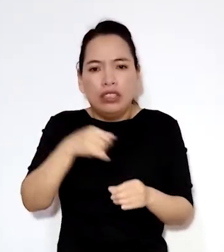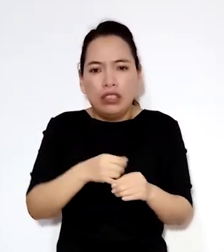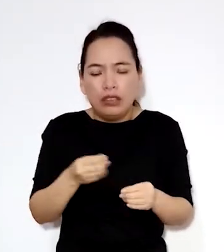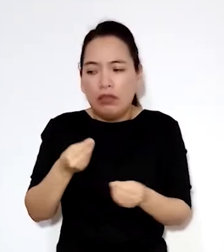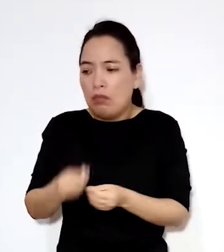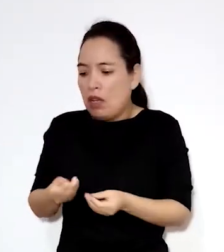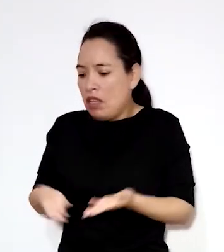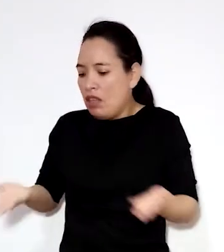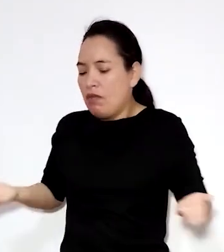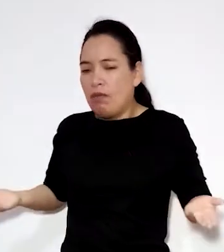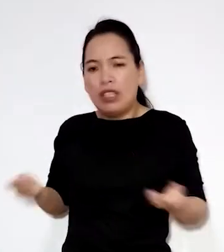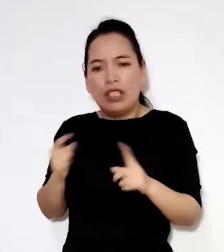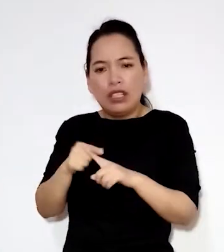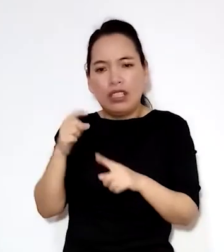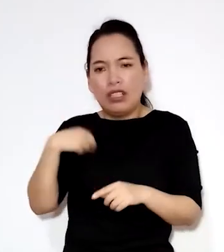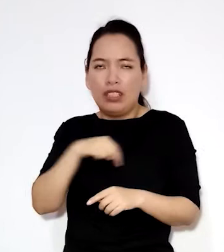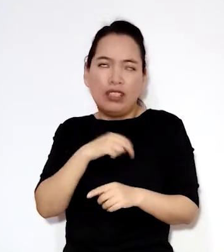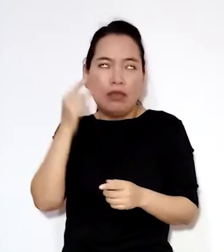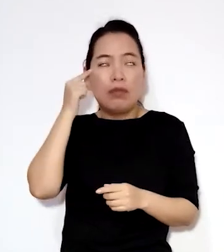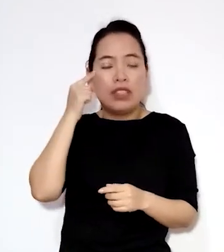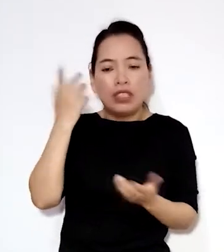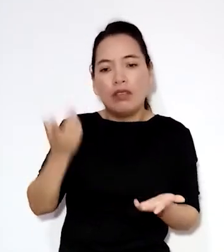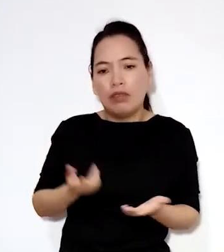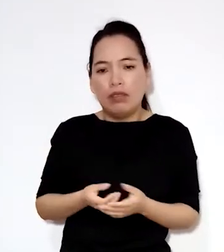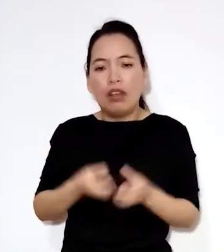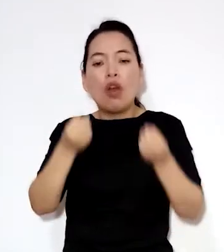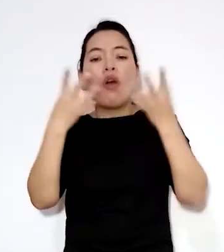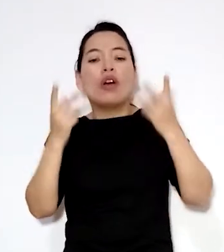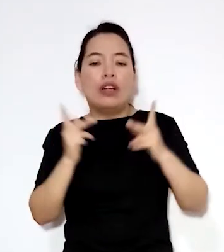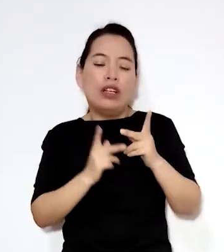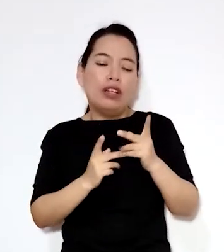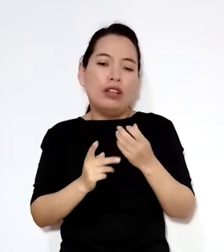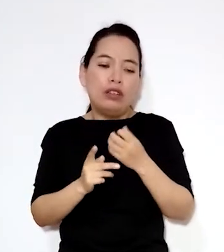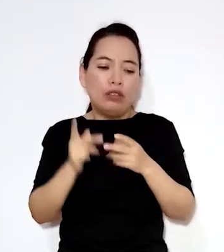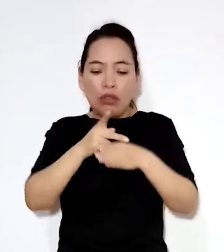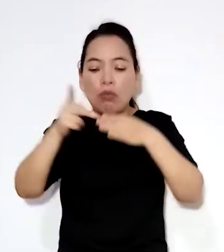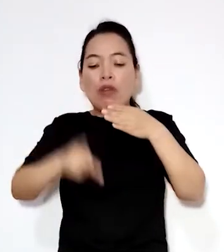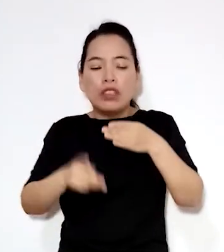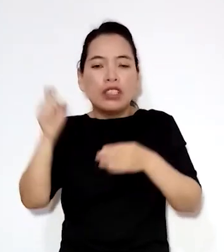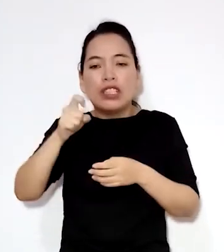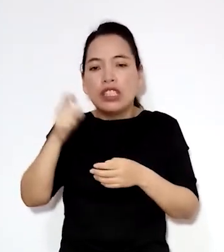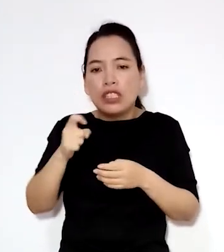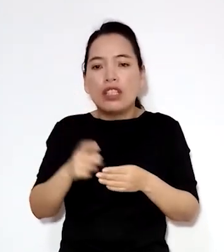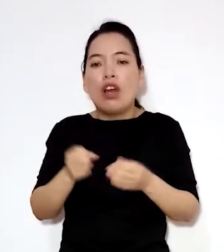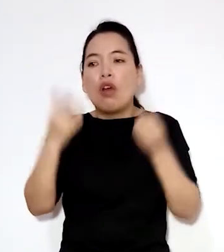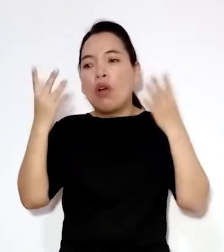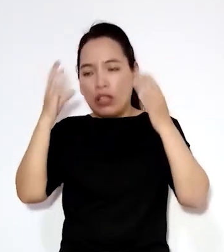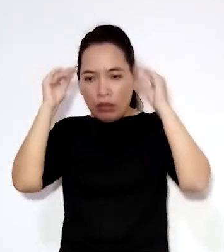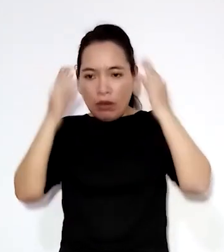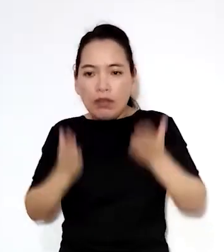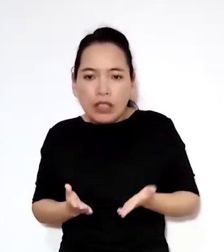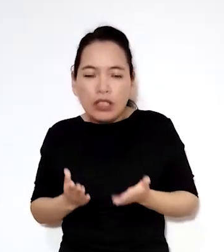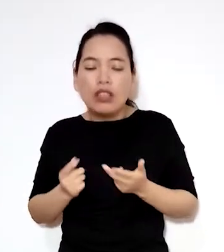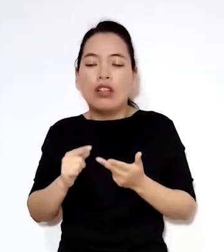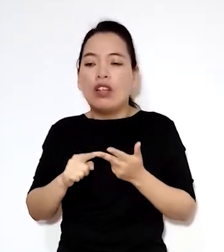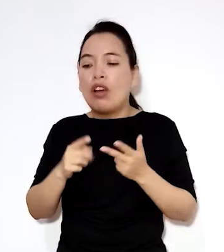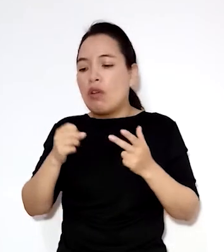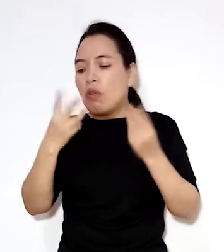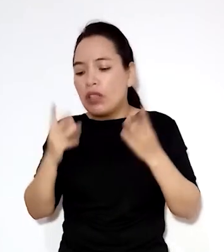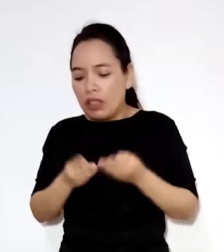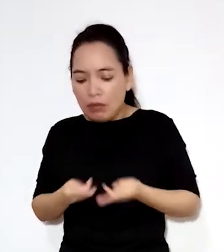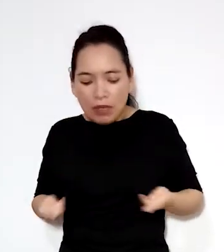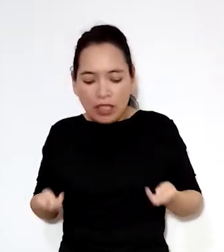han invertido muchísimo más en los recursos que siempre pensamos, ¿no? Bueno, ¿cuántos